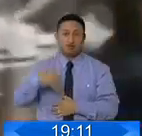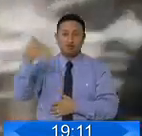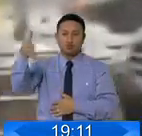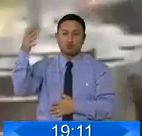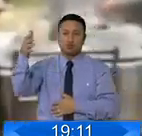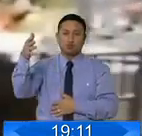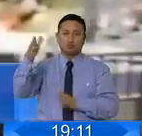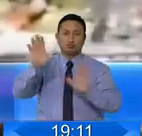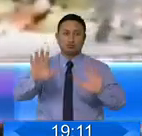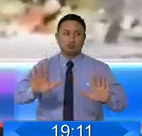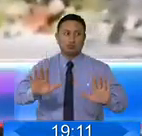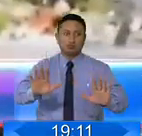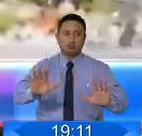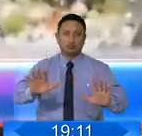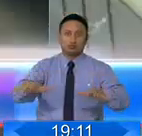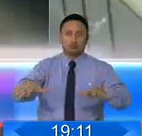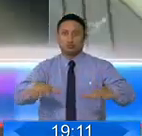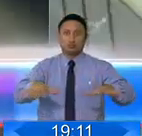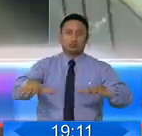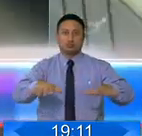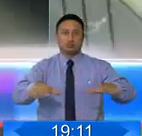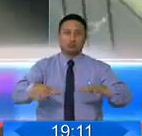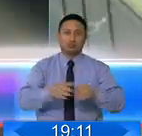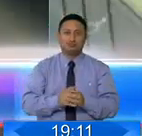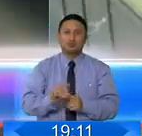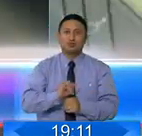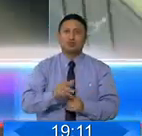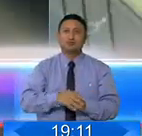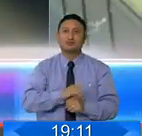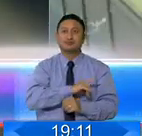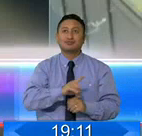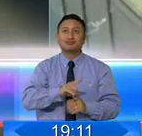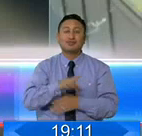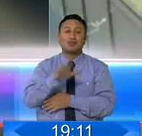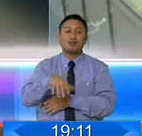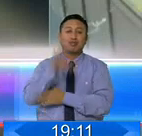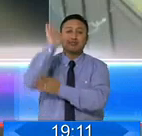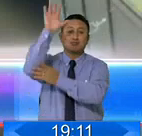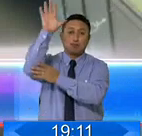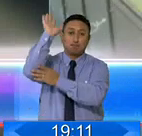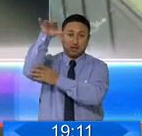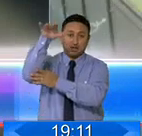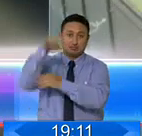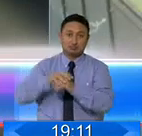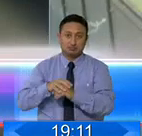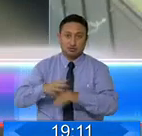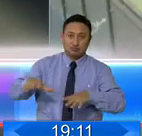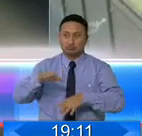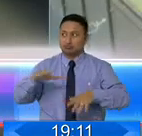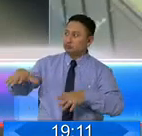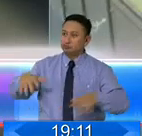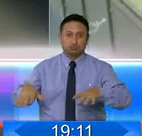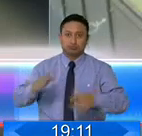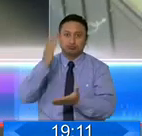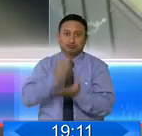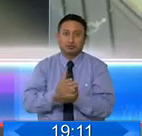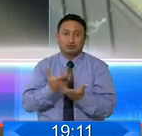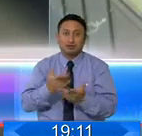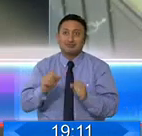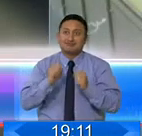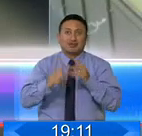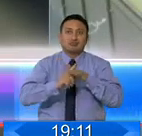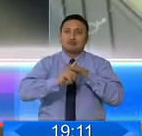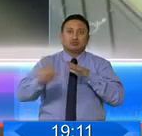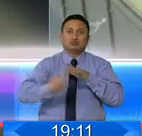fue detenida debido al suceso natural. Lo mismo ocurrió en una cancha de básquet en otro punto del país, en donde los asustados jugadores